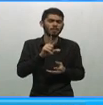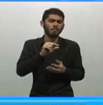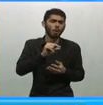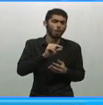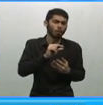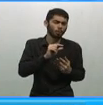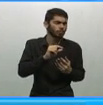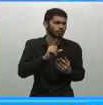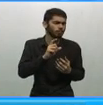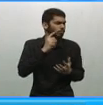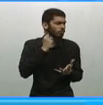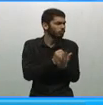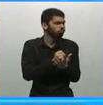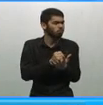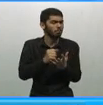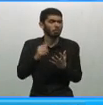otra